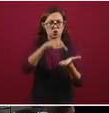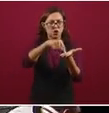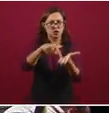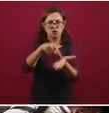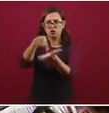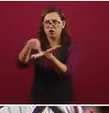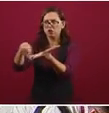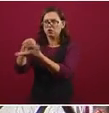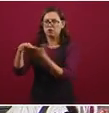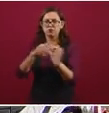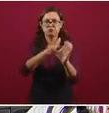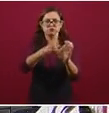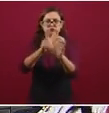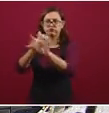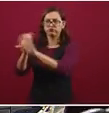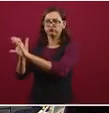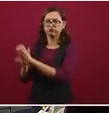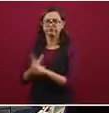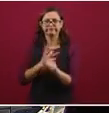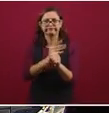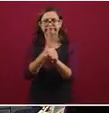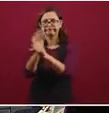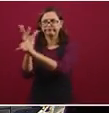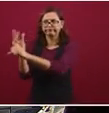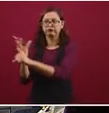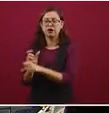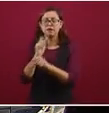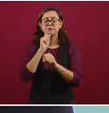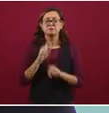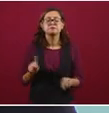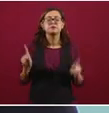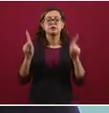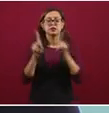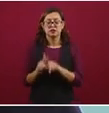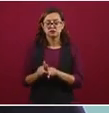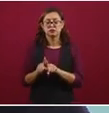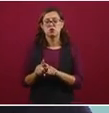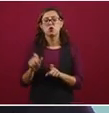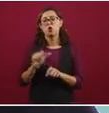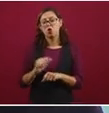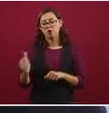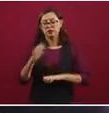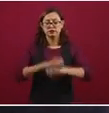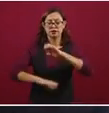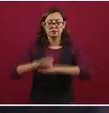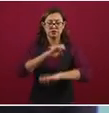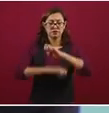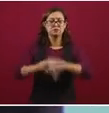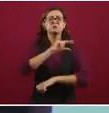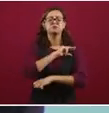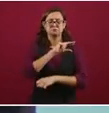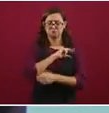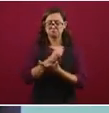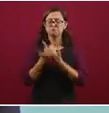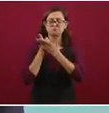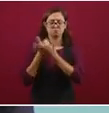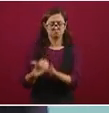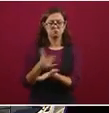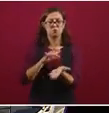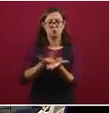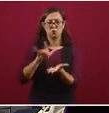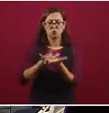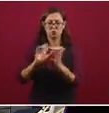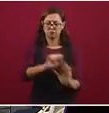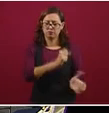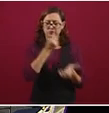También tuvimos la colaboración de muy diversas empresas del sector privado para ese propósito, y